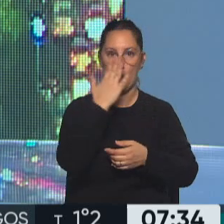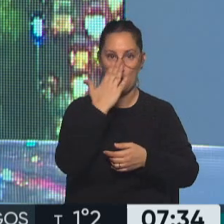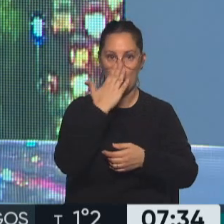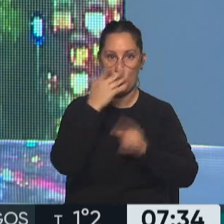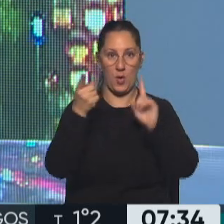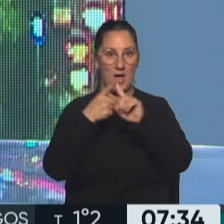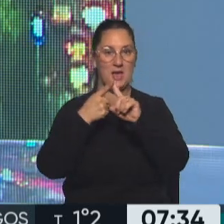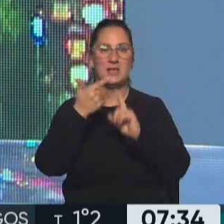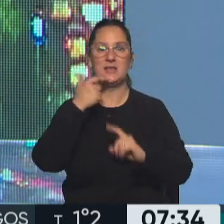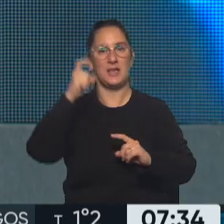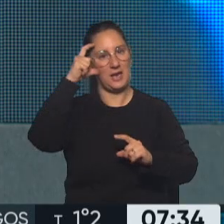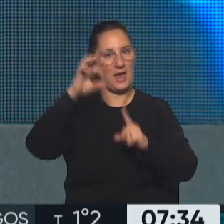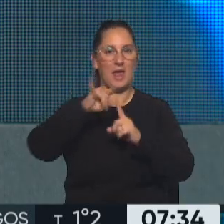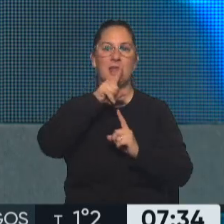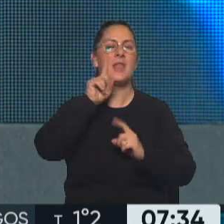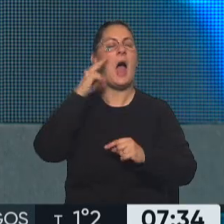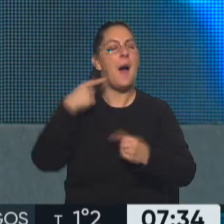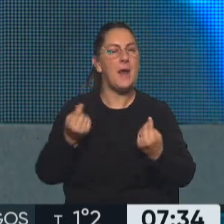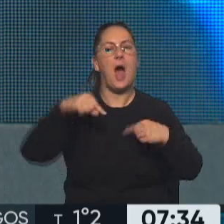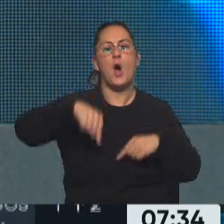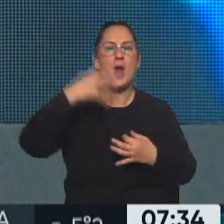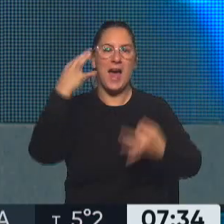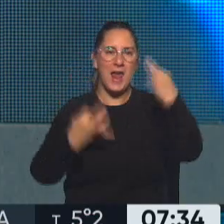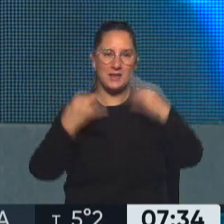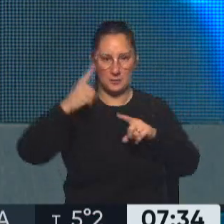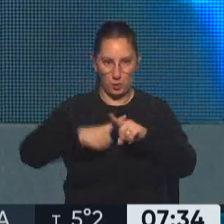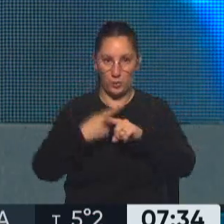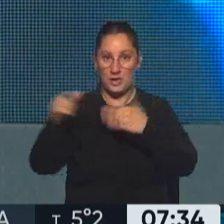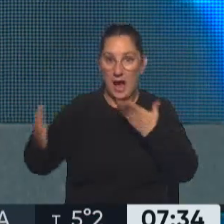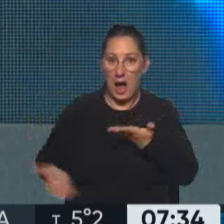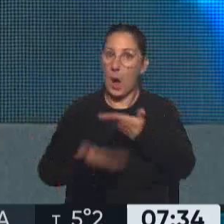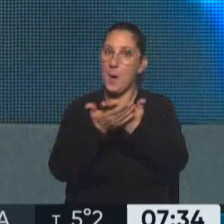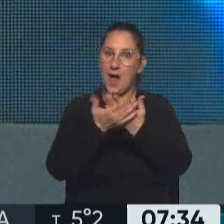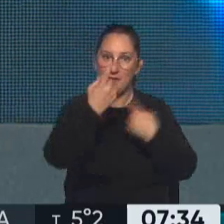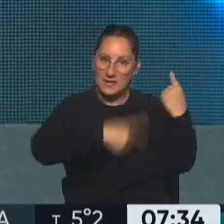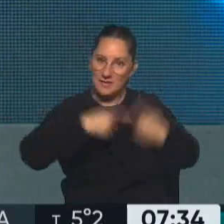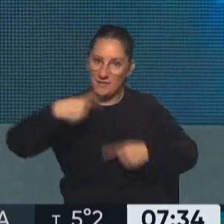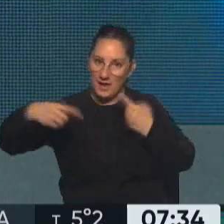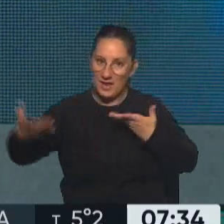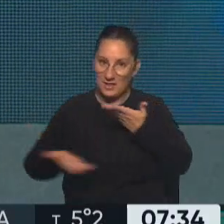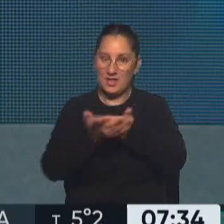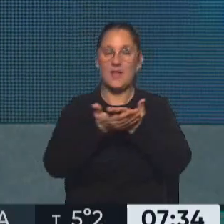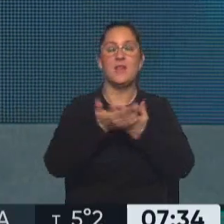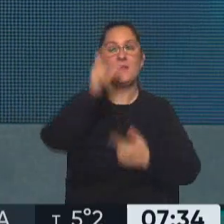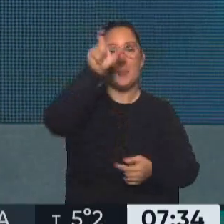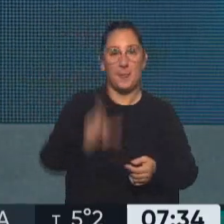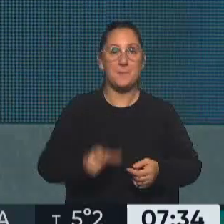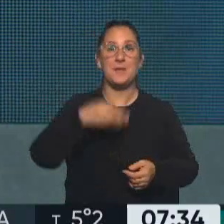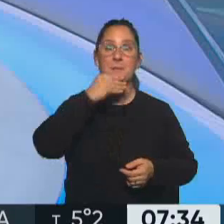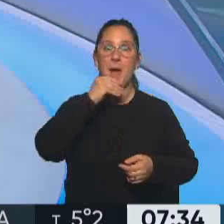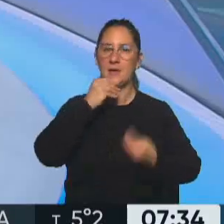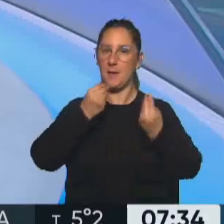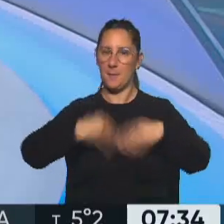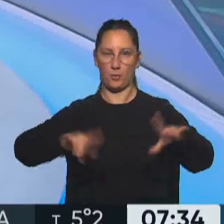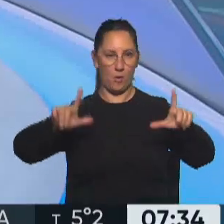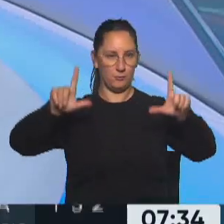a Juan Schiaretti. Hacemos el análisis político porque es un proyecto con el aval multipartidario y con un Massa, digamos, que tomó